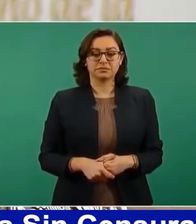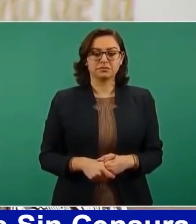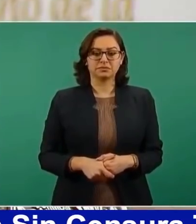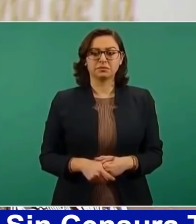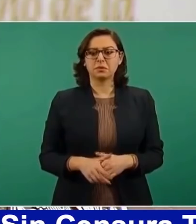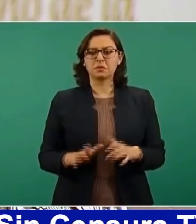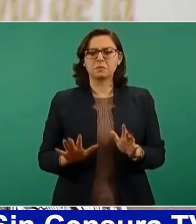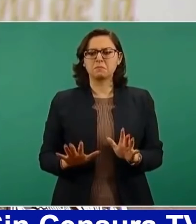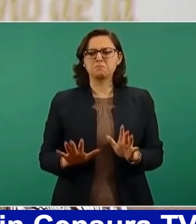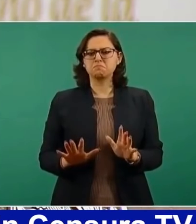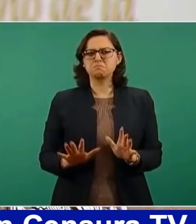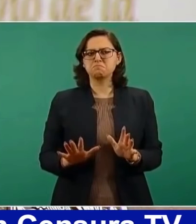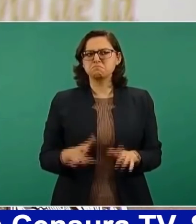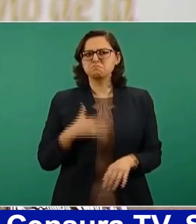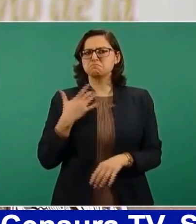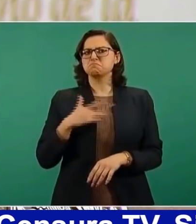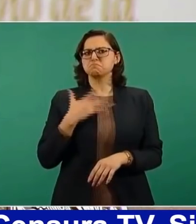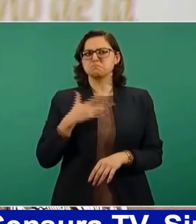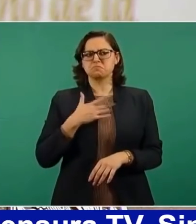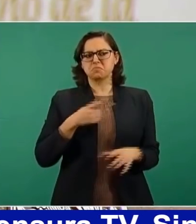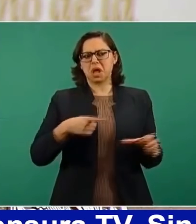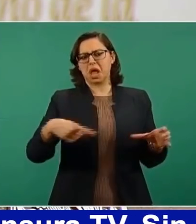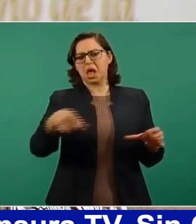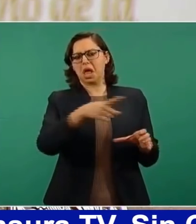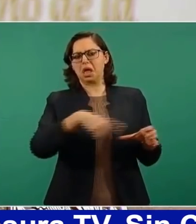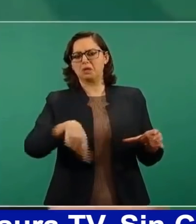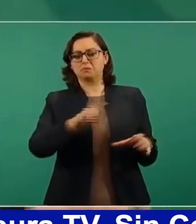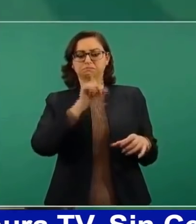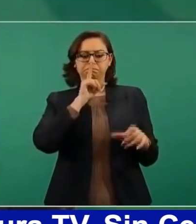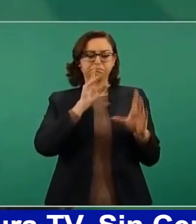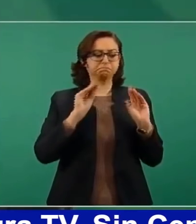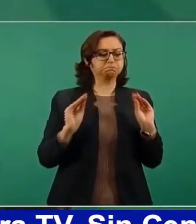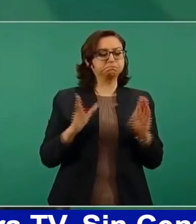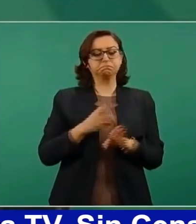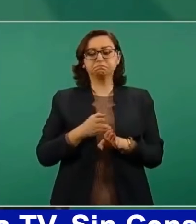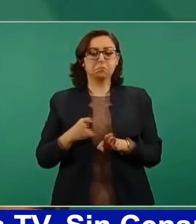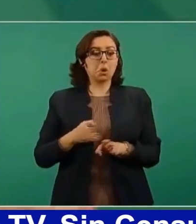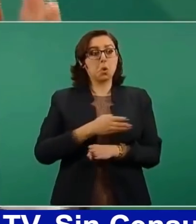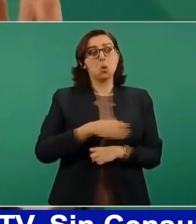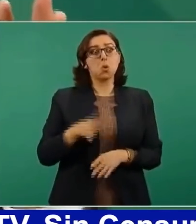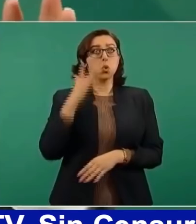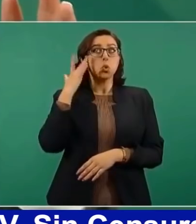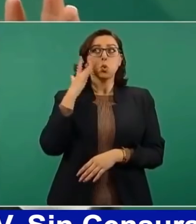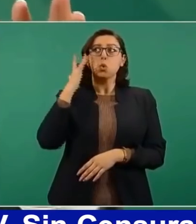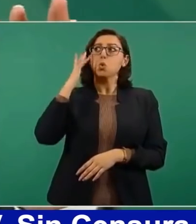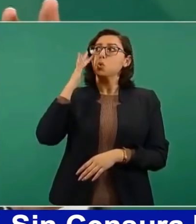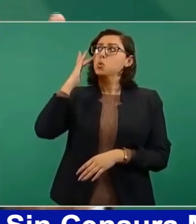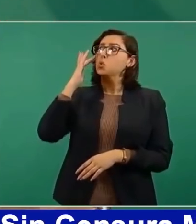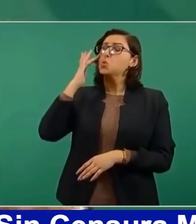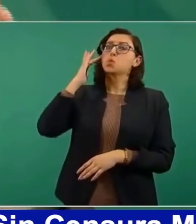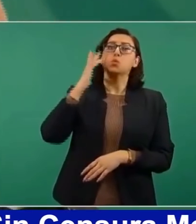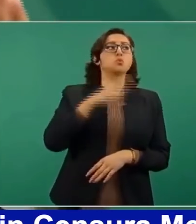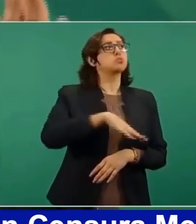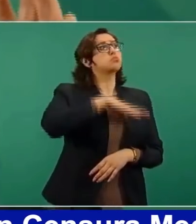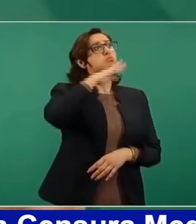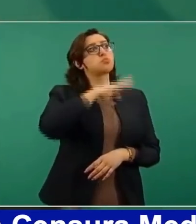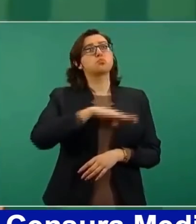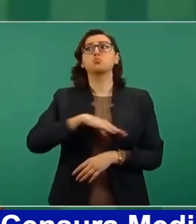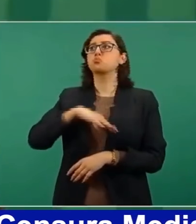no hubiese habido pasado, ¿no? De nuevo,